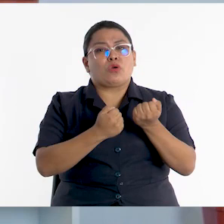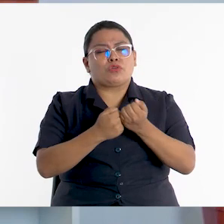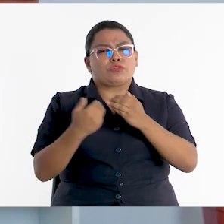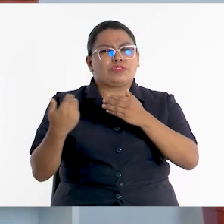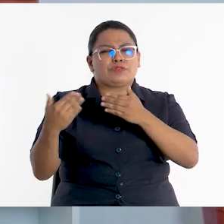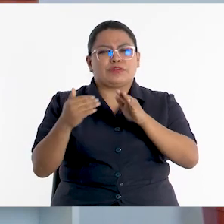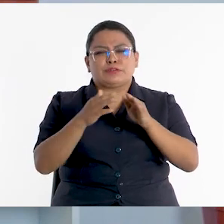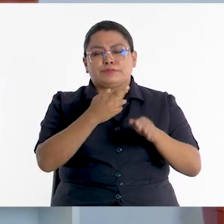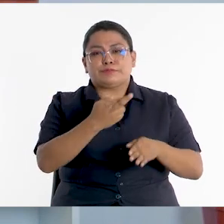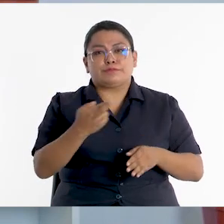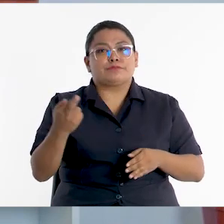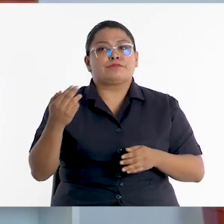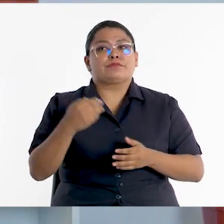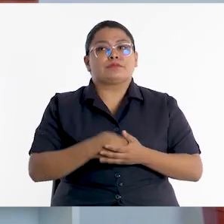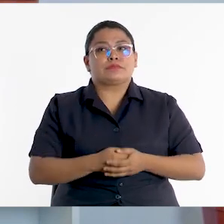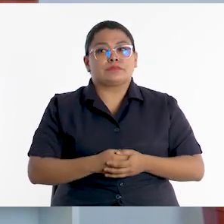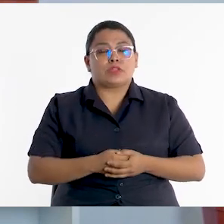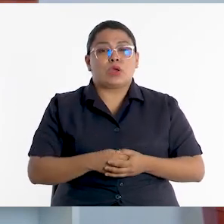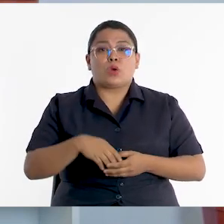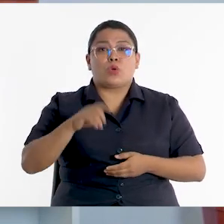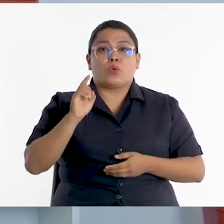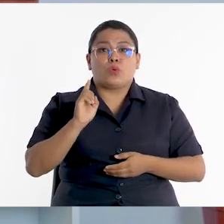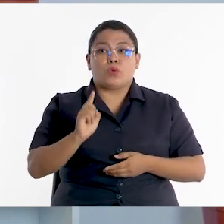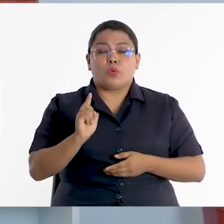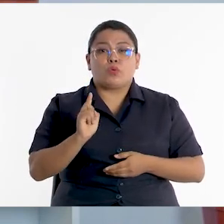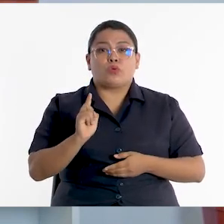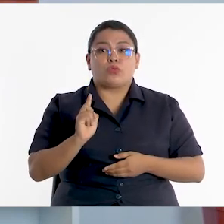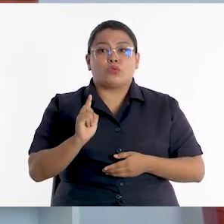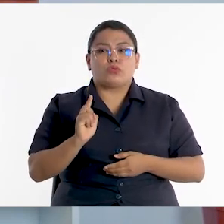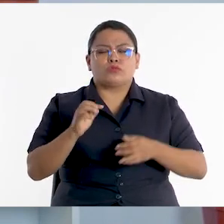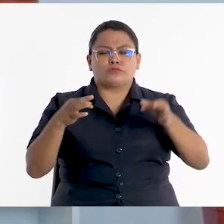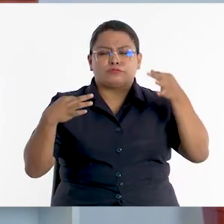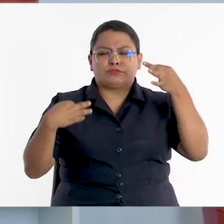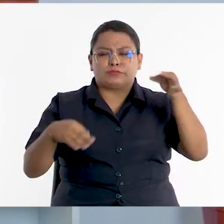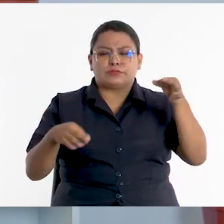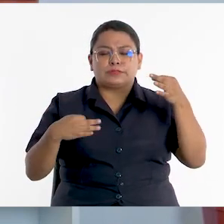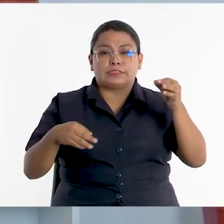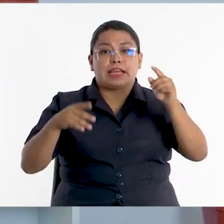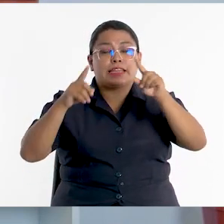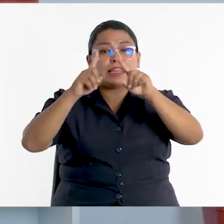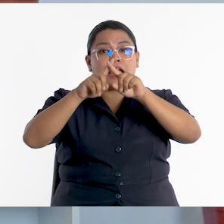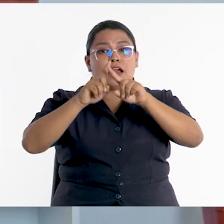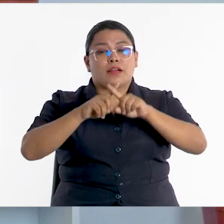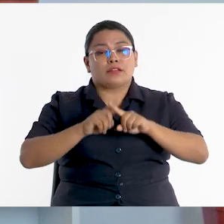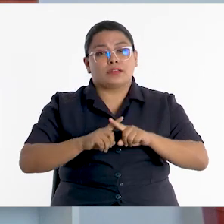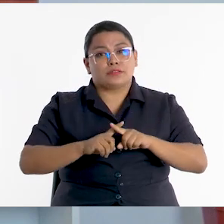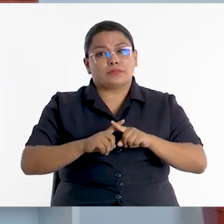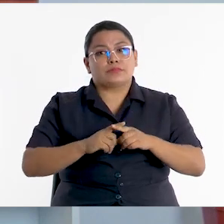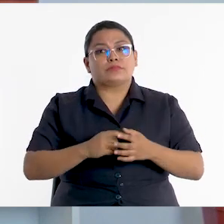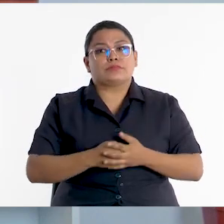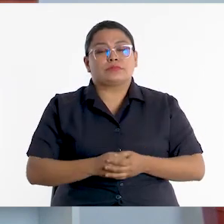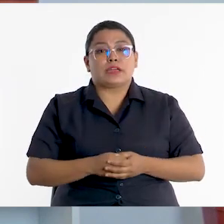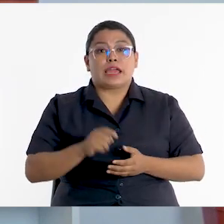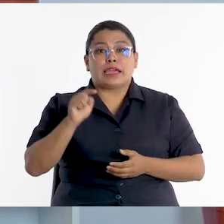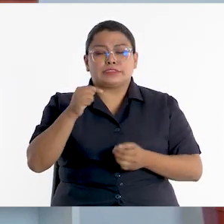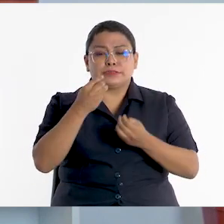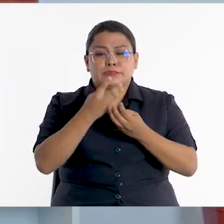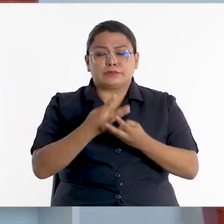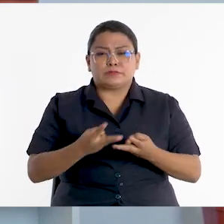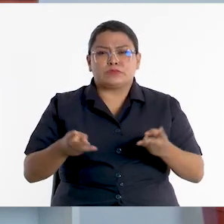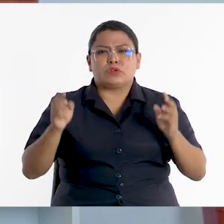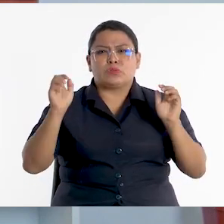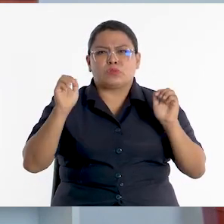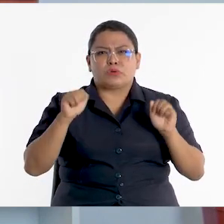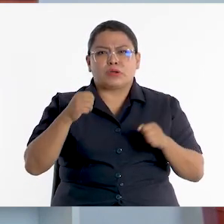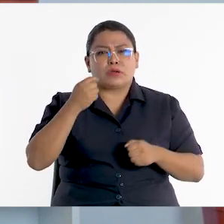de diferentes recursos. Uno de ellos son las tarjetas de las tablas de multiplicar. Este material